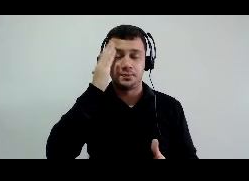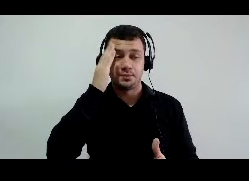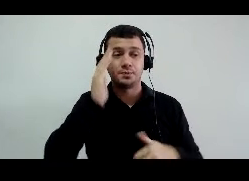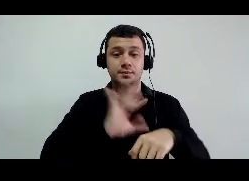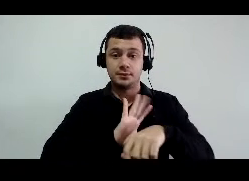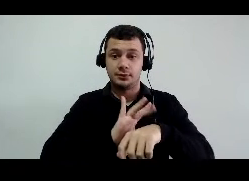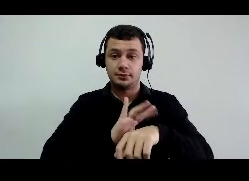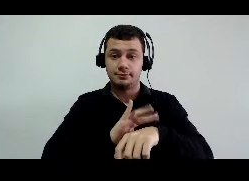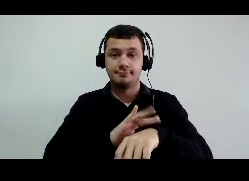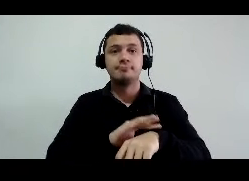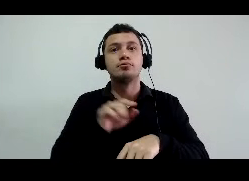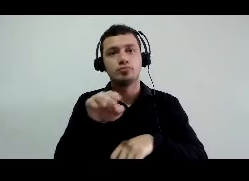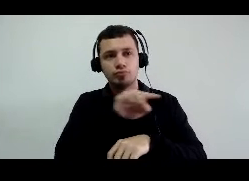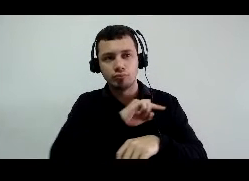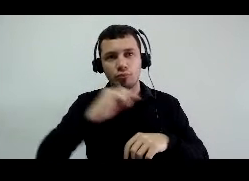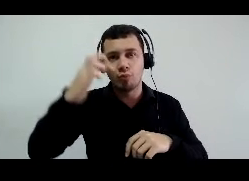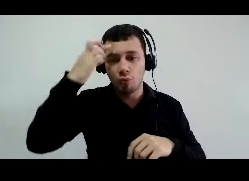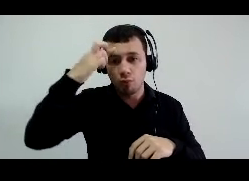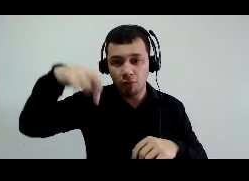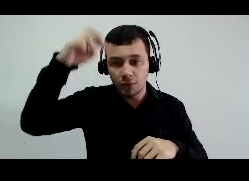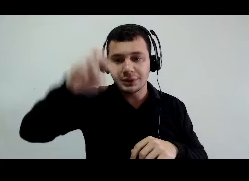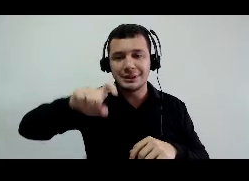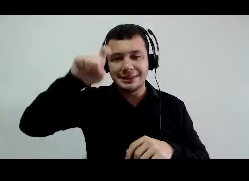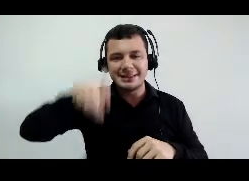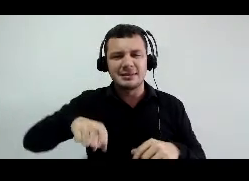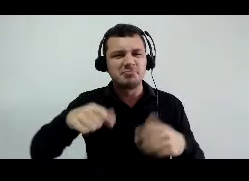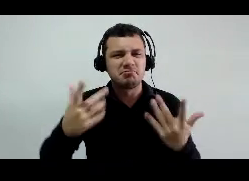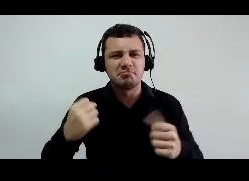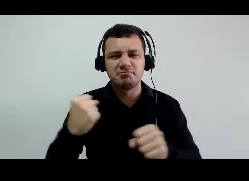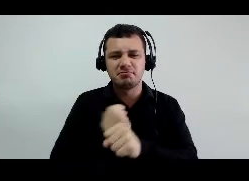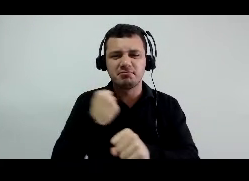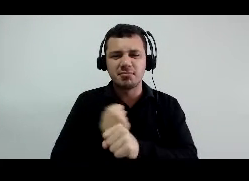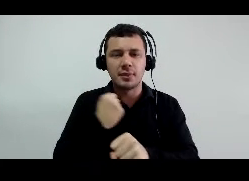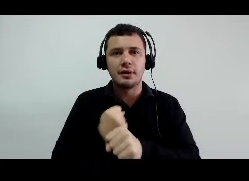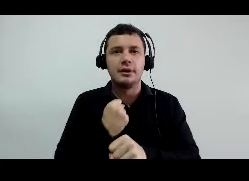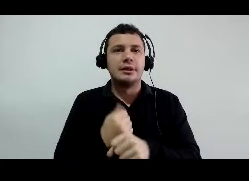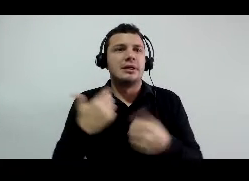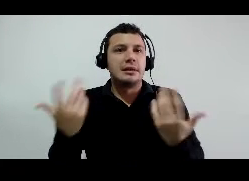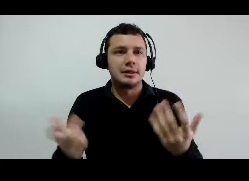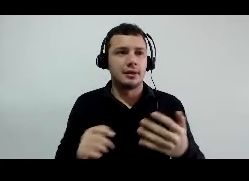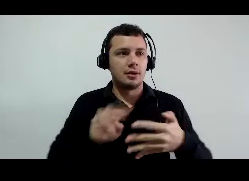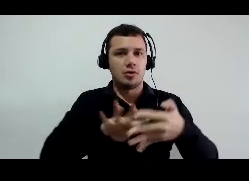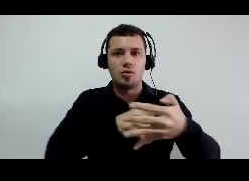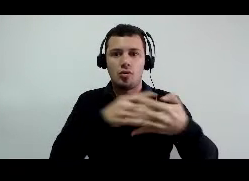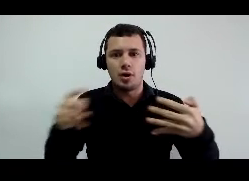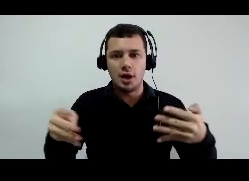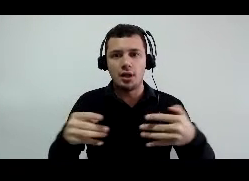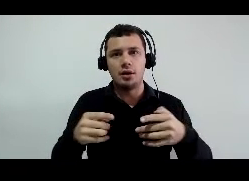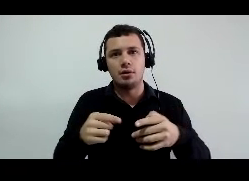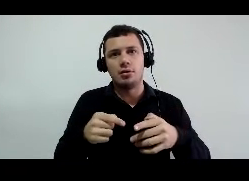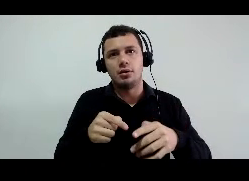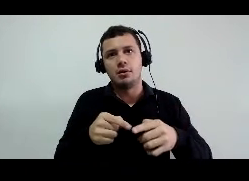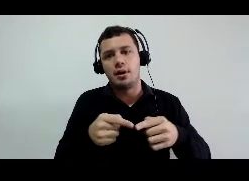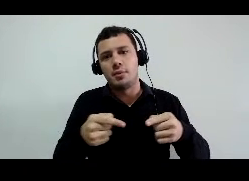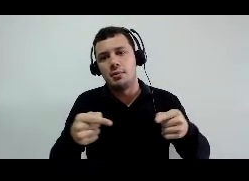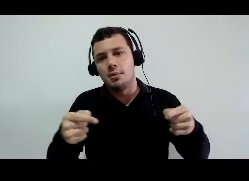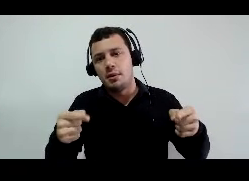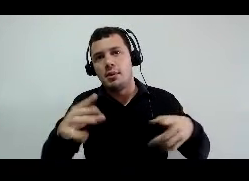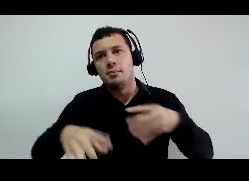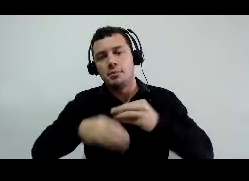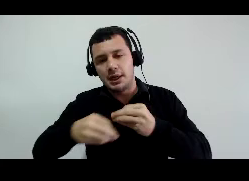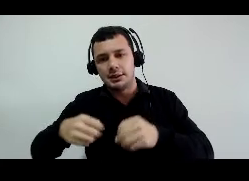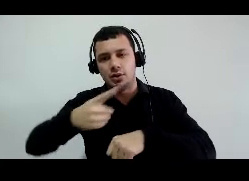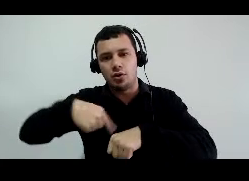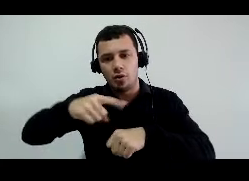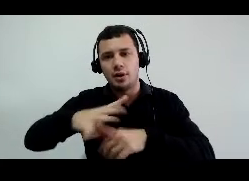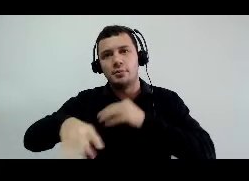toca trabajar turnos sucesivos y en ocasiones trabajan en una institución de salud y vuelven y trabajan en otra